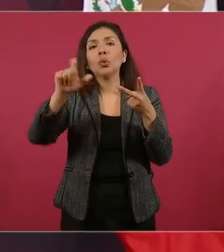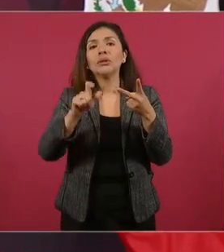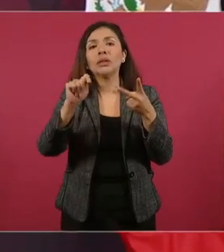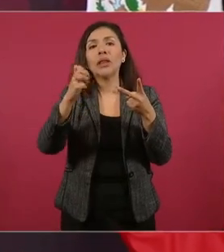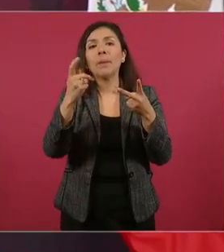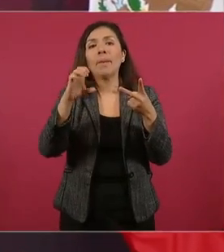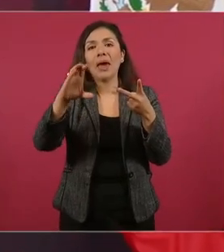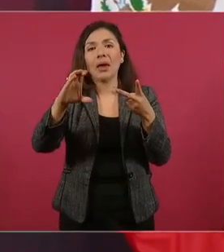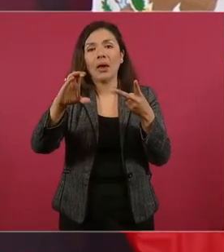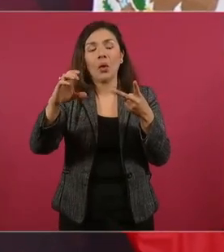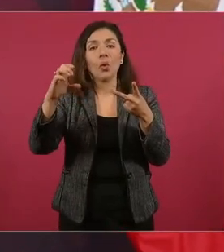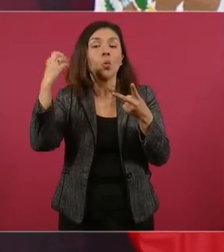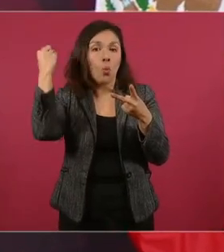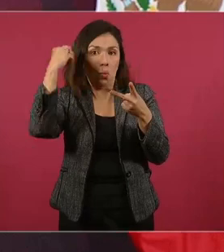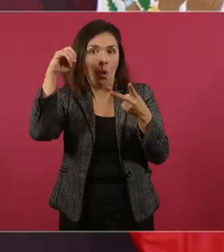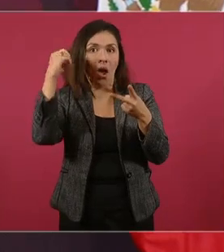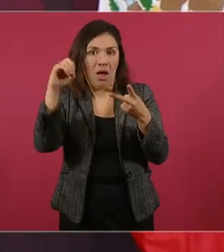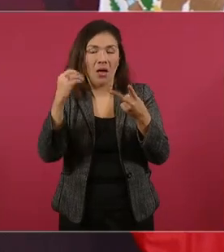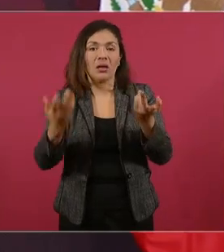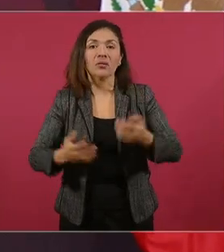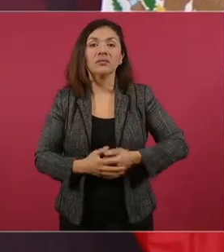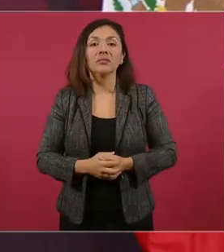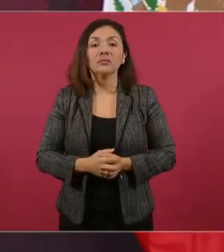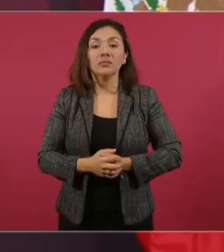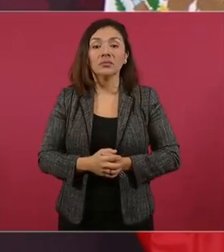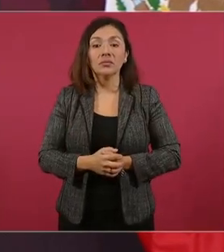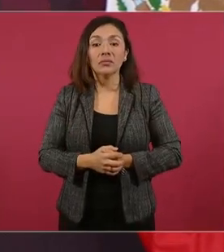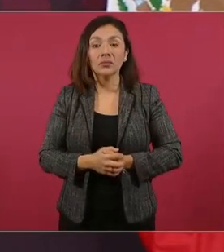Tuxtepec, Oaxaca.